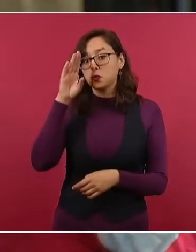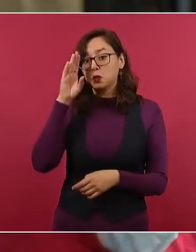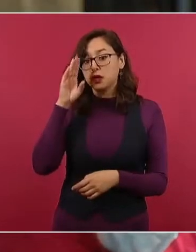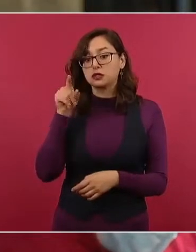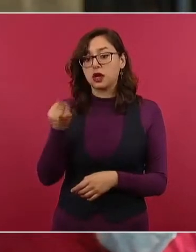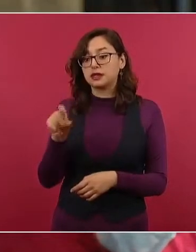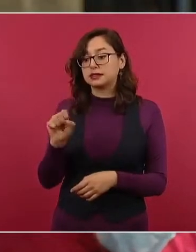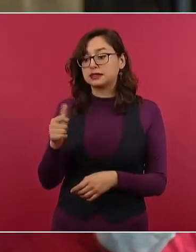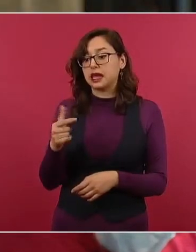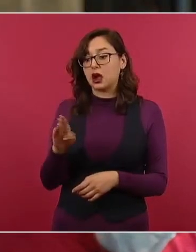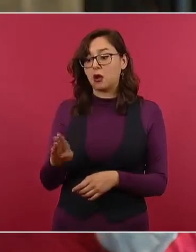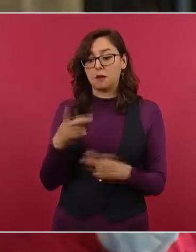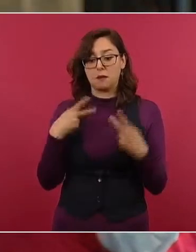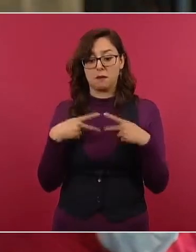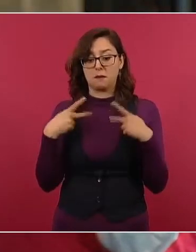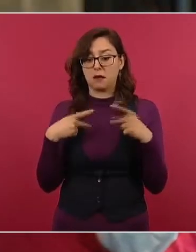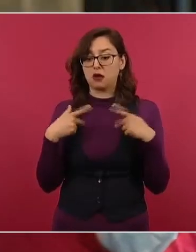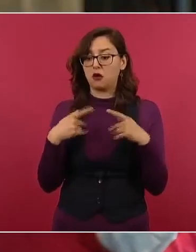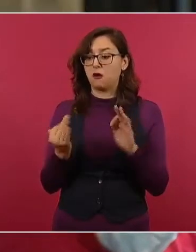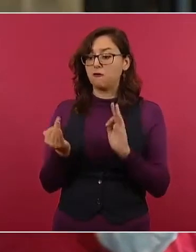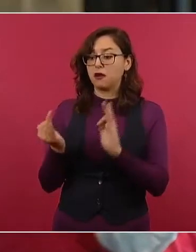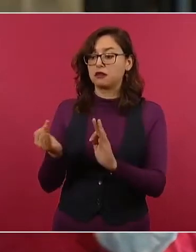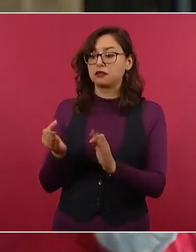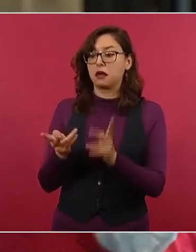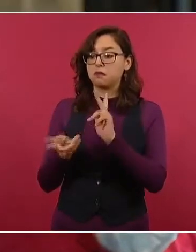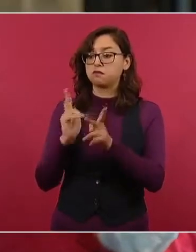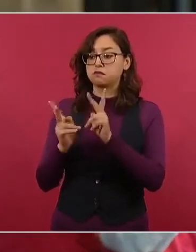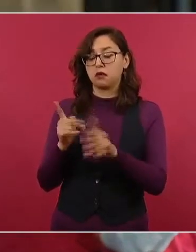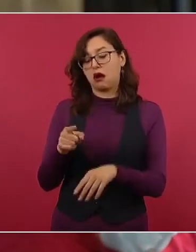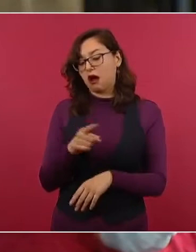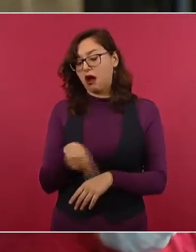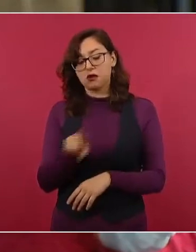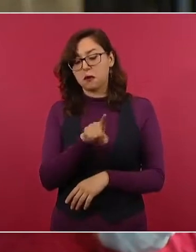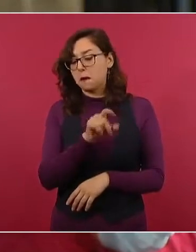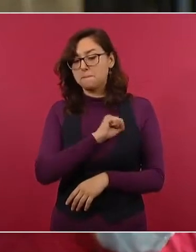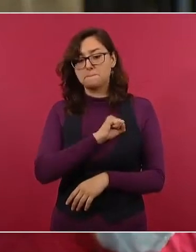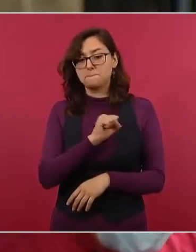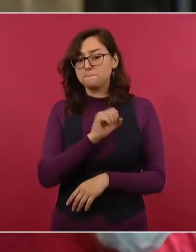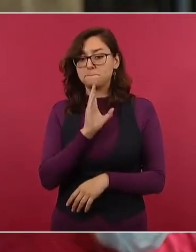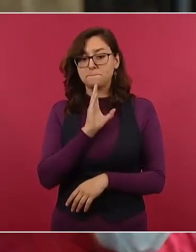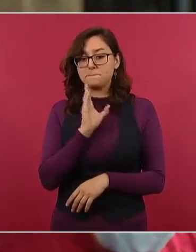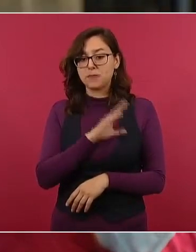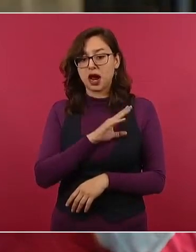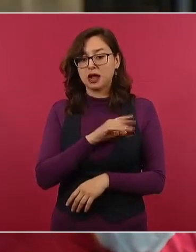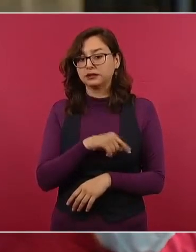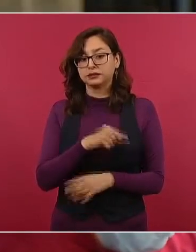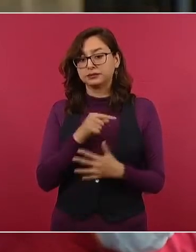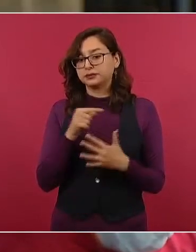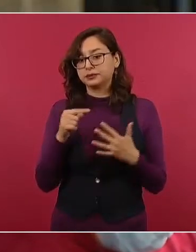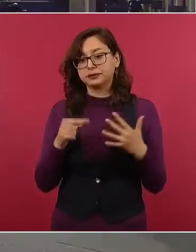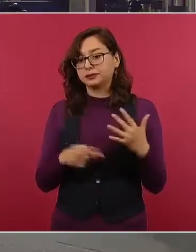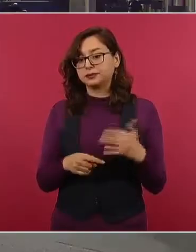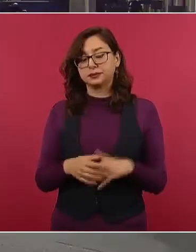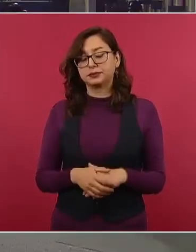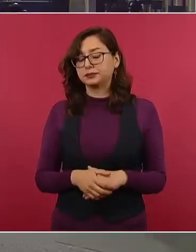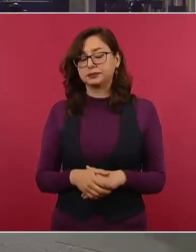Gobernación es gente que ha cometido muchas faltas, ha cometido muchas irregularidades, están